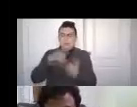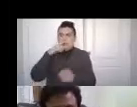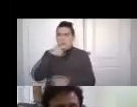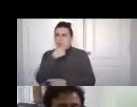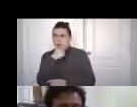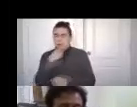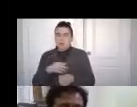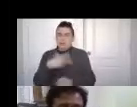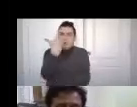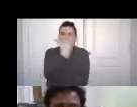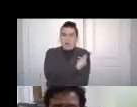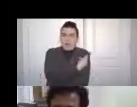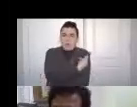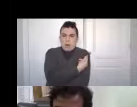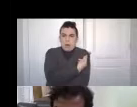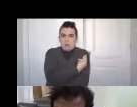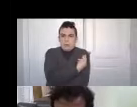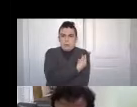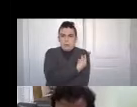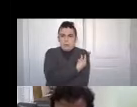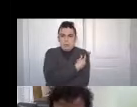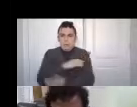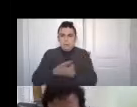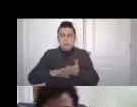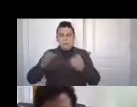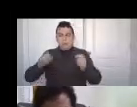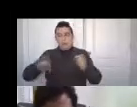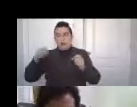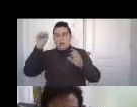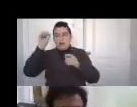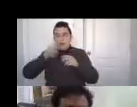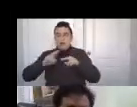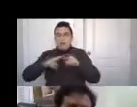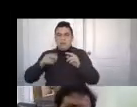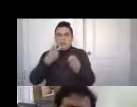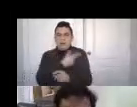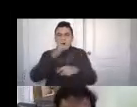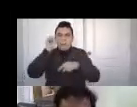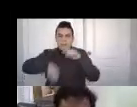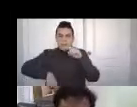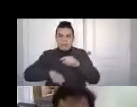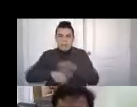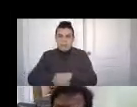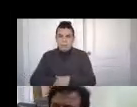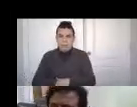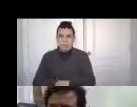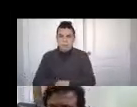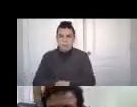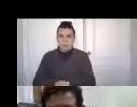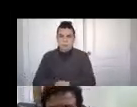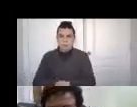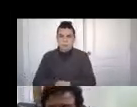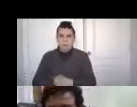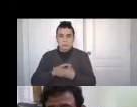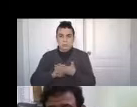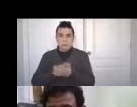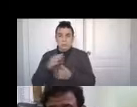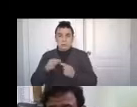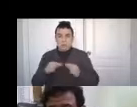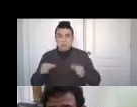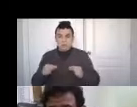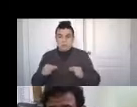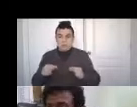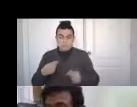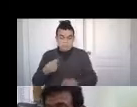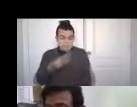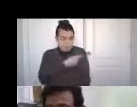Si yo uso cualquiera de las vacunas aprobadas por el ISP acá en Chile, que acá se las presento, si me hago un test de anticuerpos, voy a